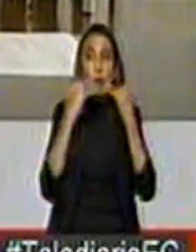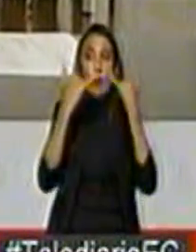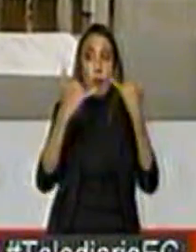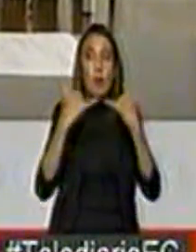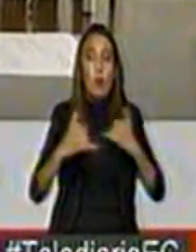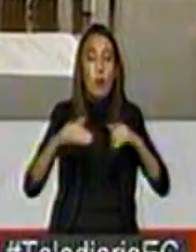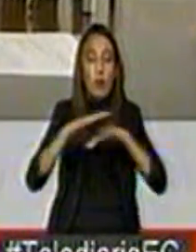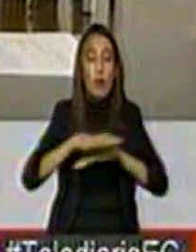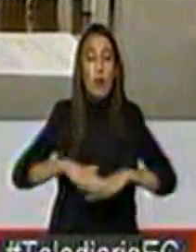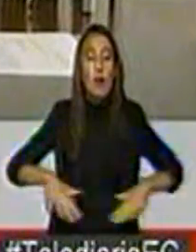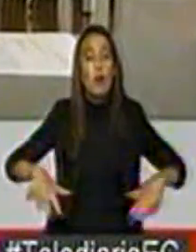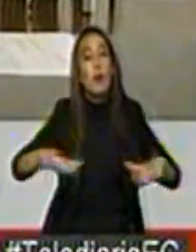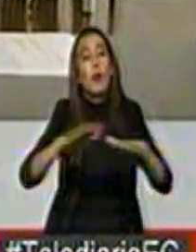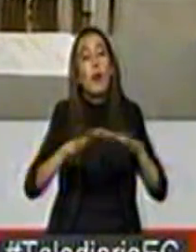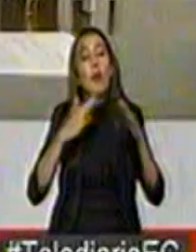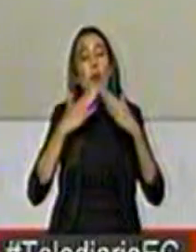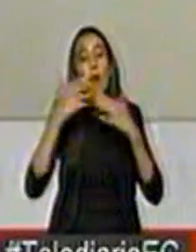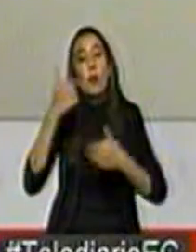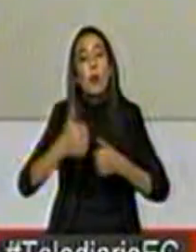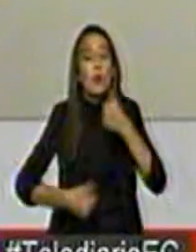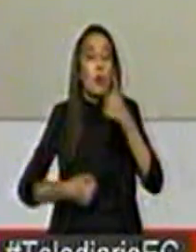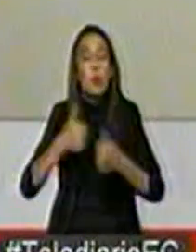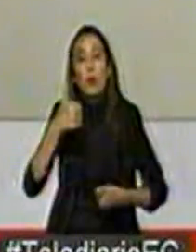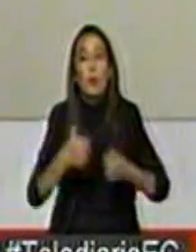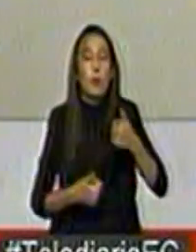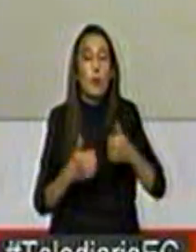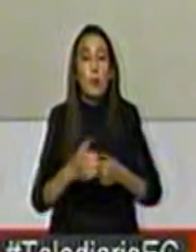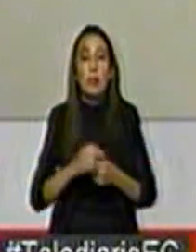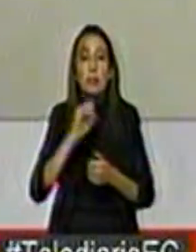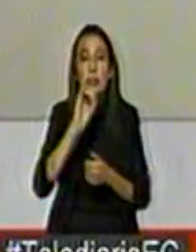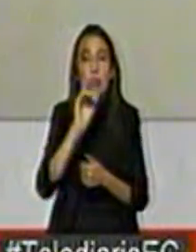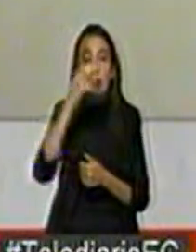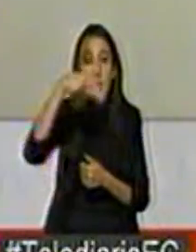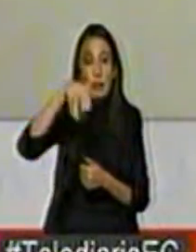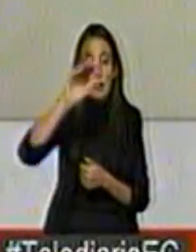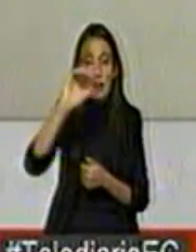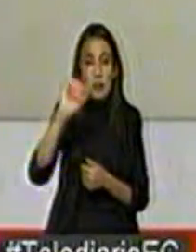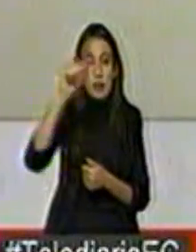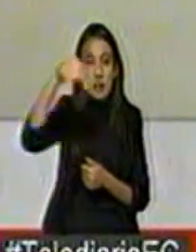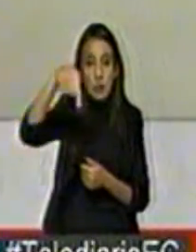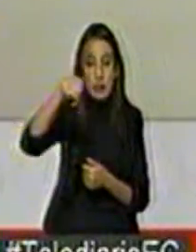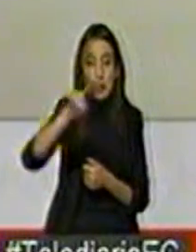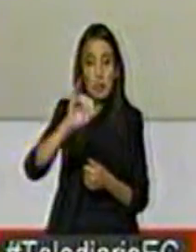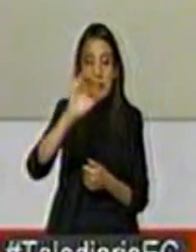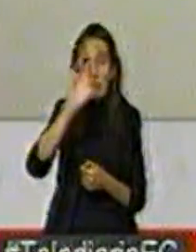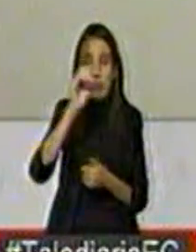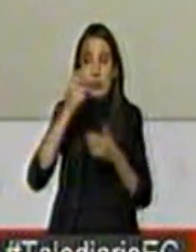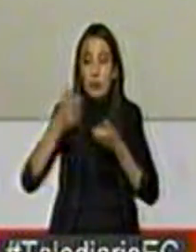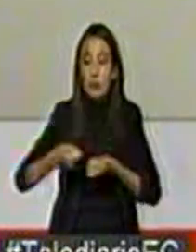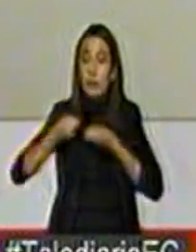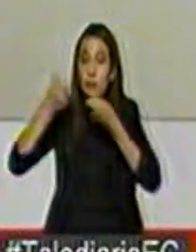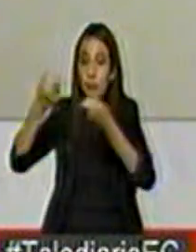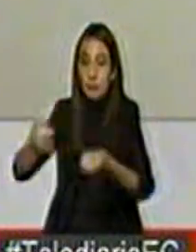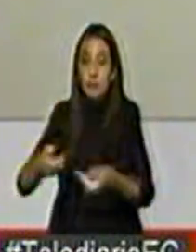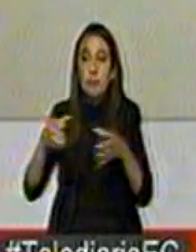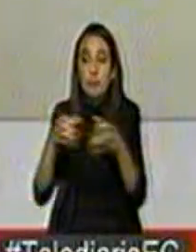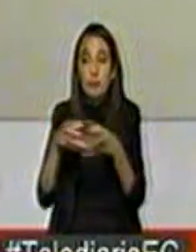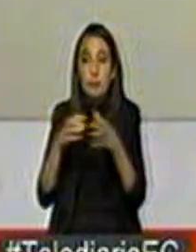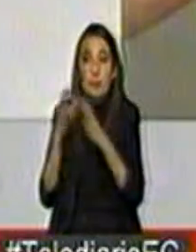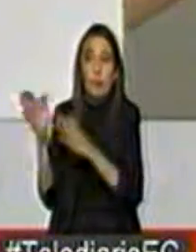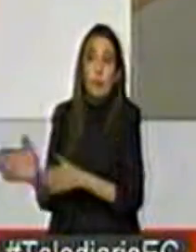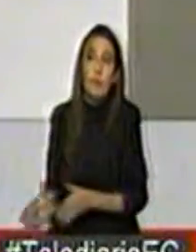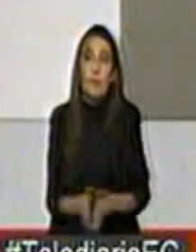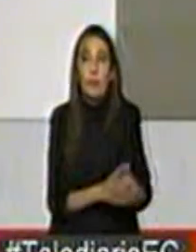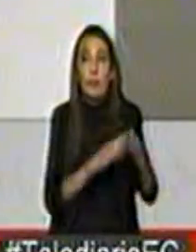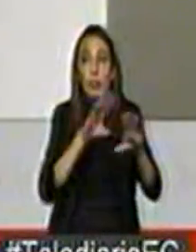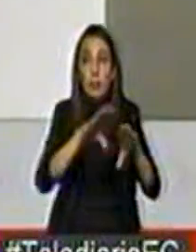jueces que conforman el Tribunal de Garantías Penales de la Parroquia Iñaquito, en la capital, por haber otorgado en calidad de cómplice y no de